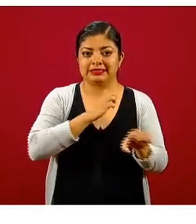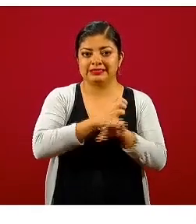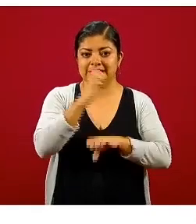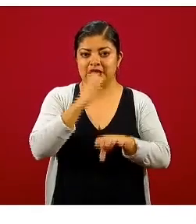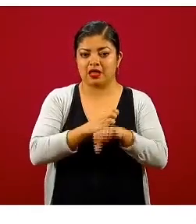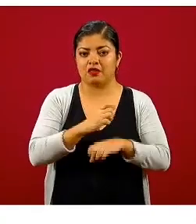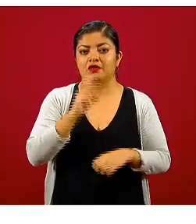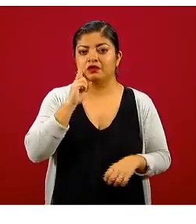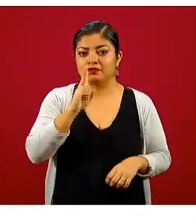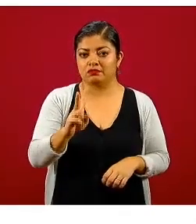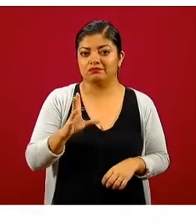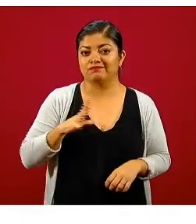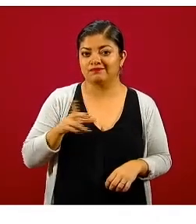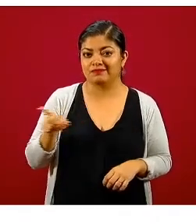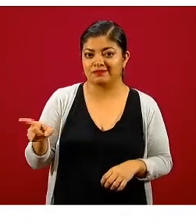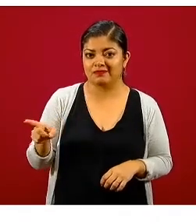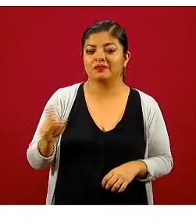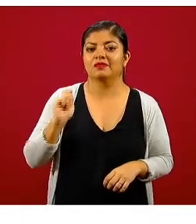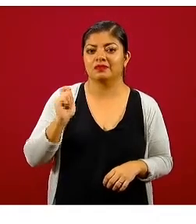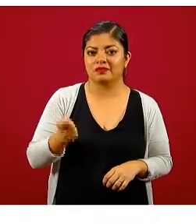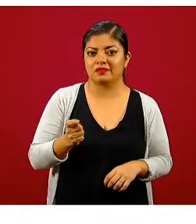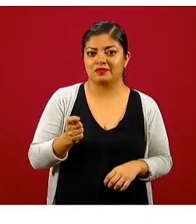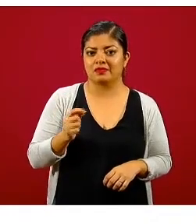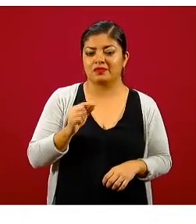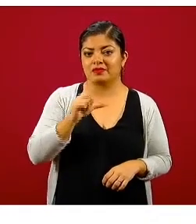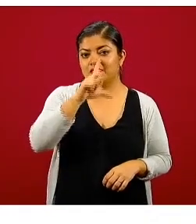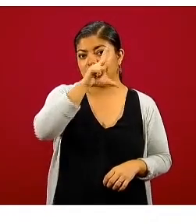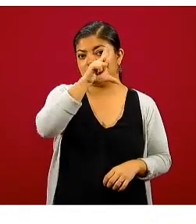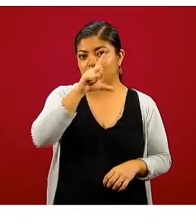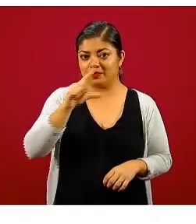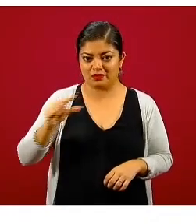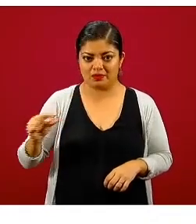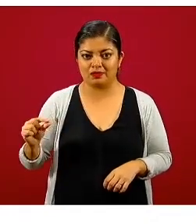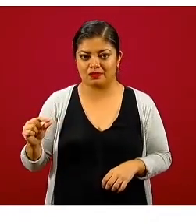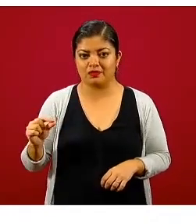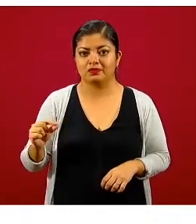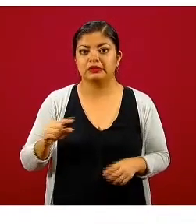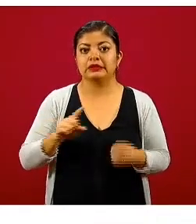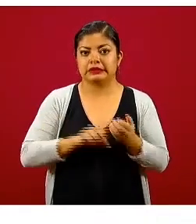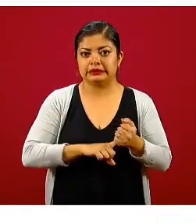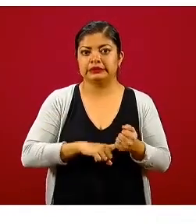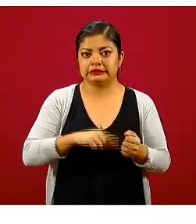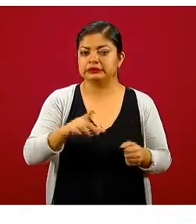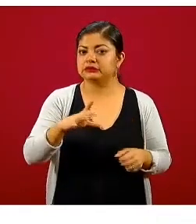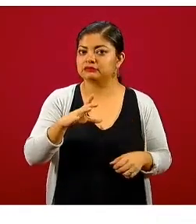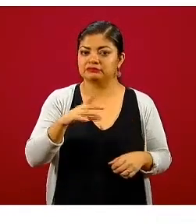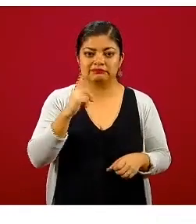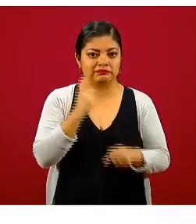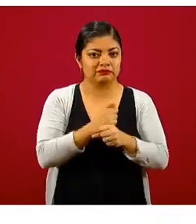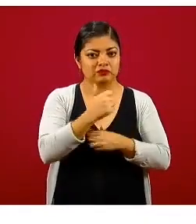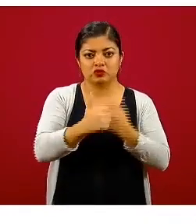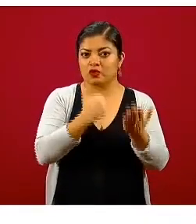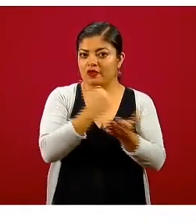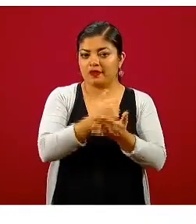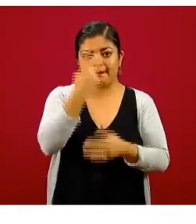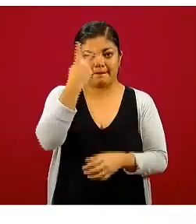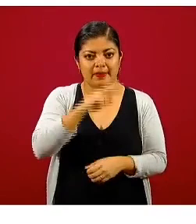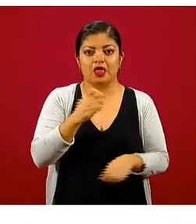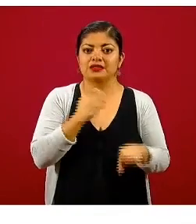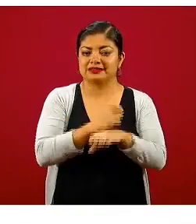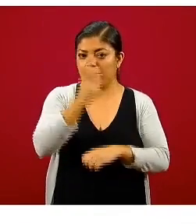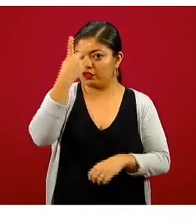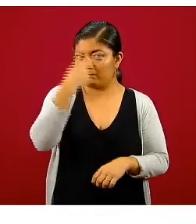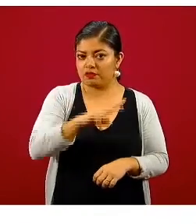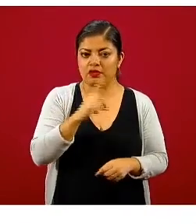en orden descendente. Ciudad de México, Estado de México son definitivamente los que siguen concentrando la mayor actividad en los